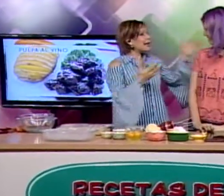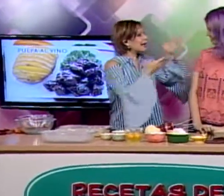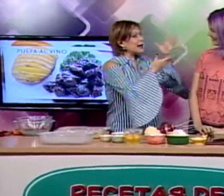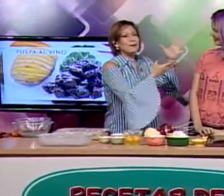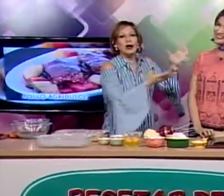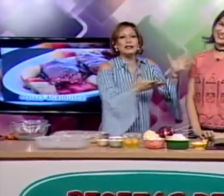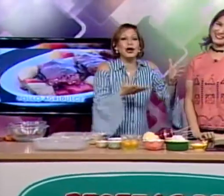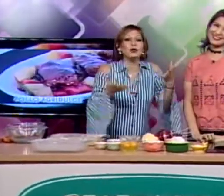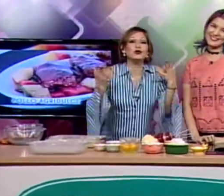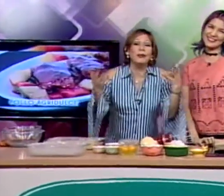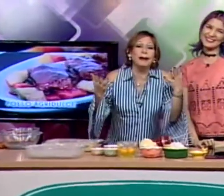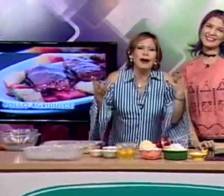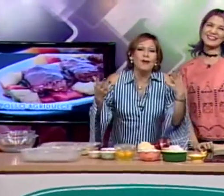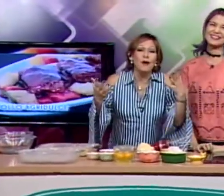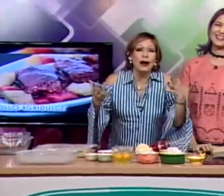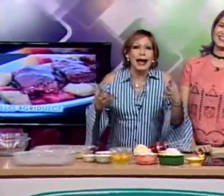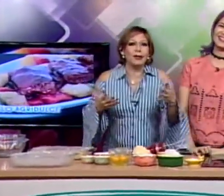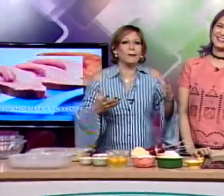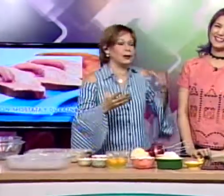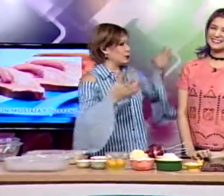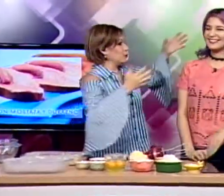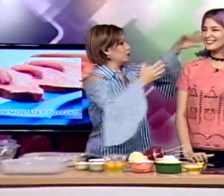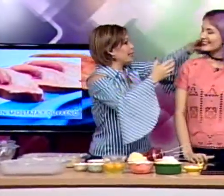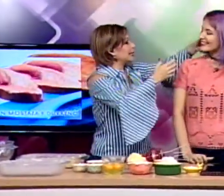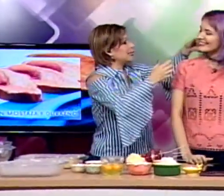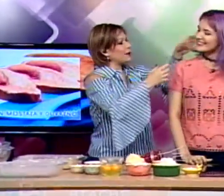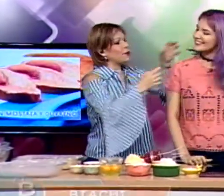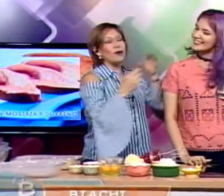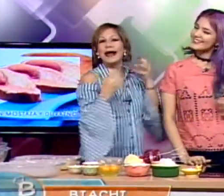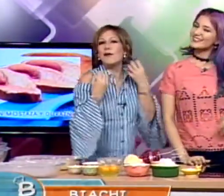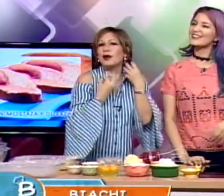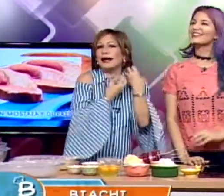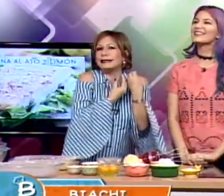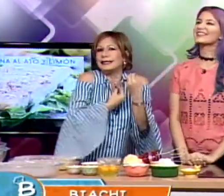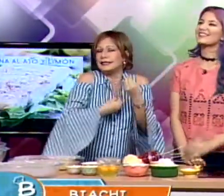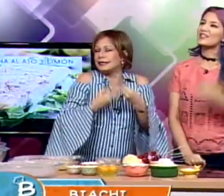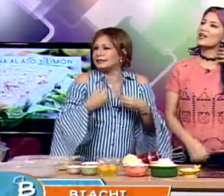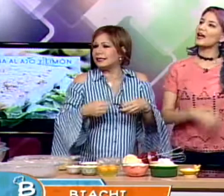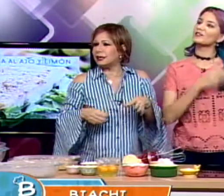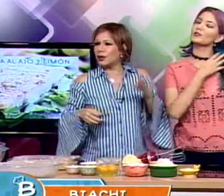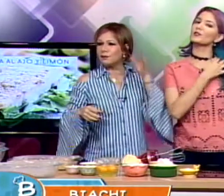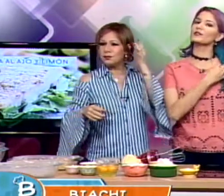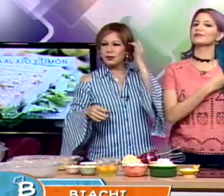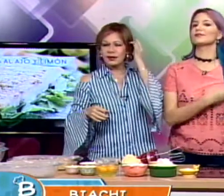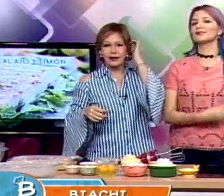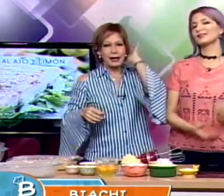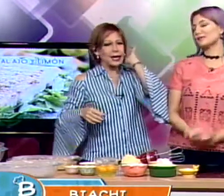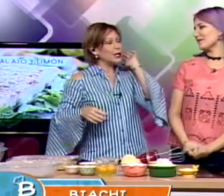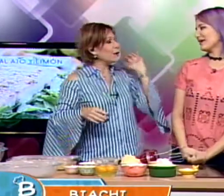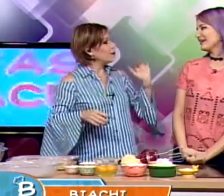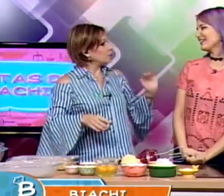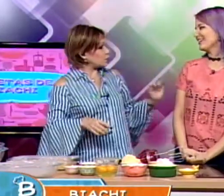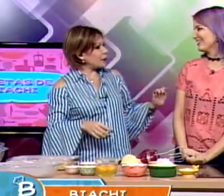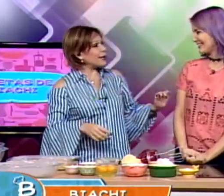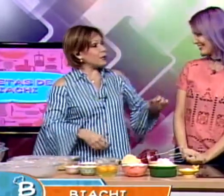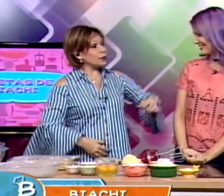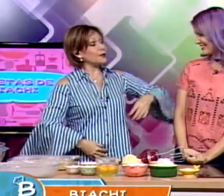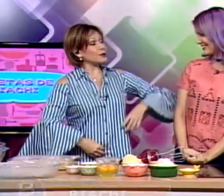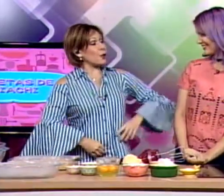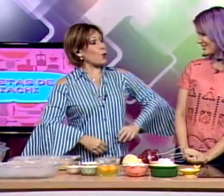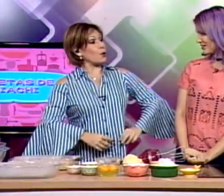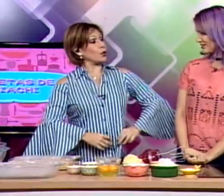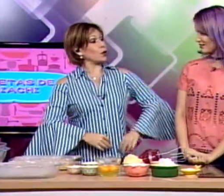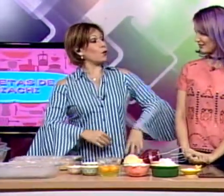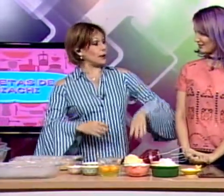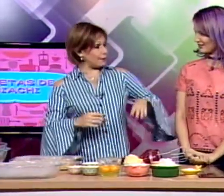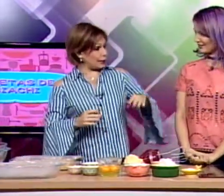Mira, qué hermosa con su pelo morado. Pero no. Ella tiene pelo morado, por acá tiene celestito. Azul también. Tú sabes que yo también